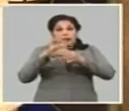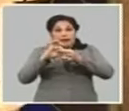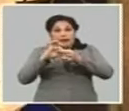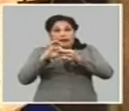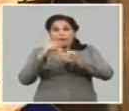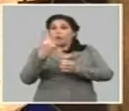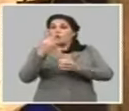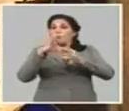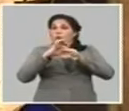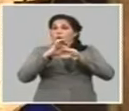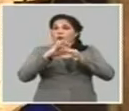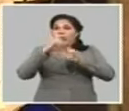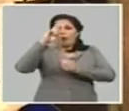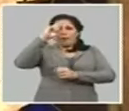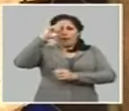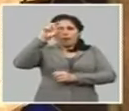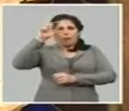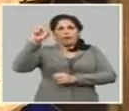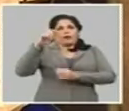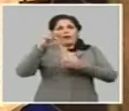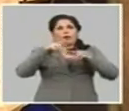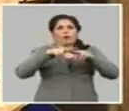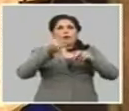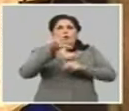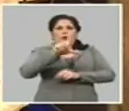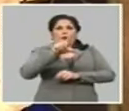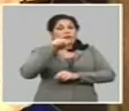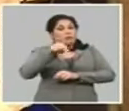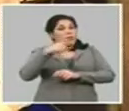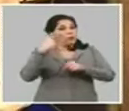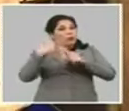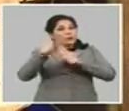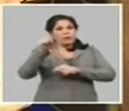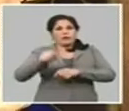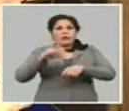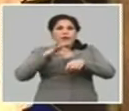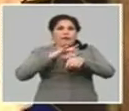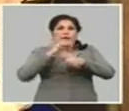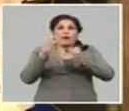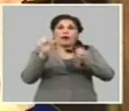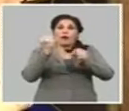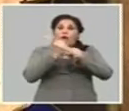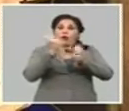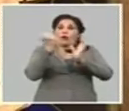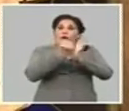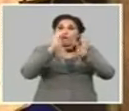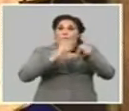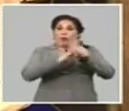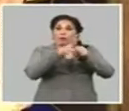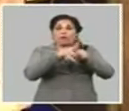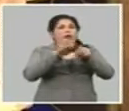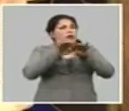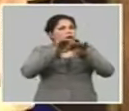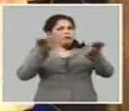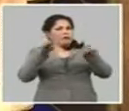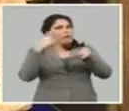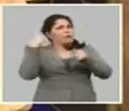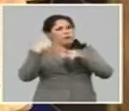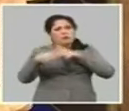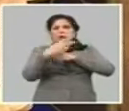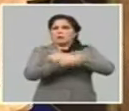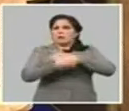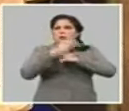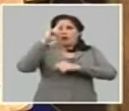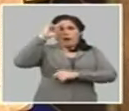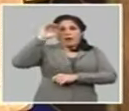de jokin el resto de los pacientes que hoy están confirmados enfermedad se mantienen de manera estable y efecto también que tenemos